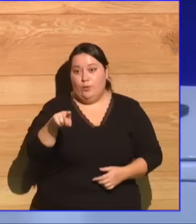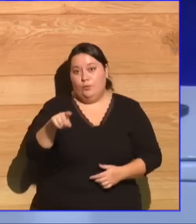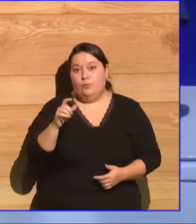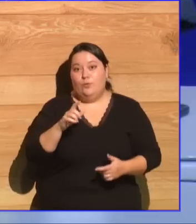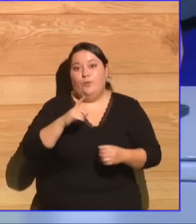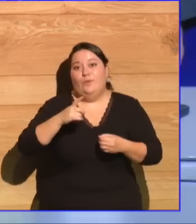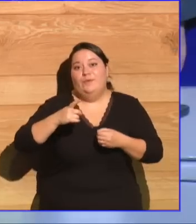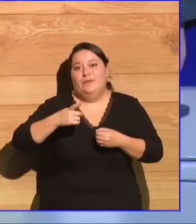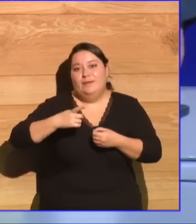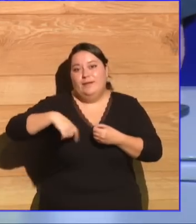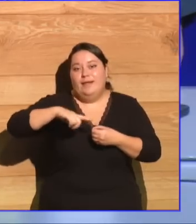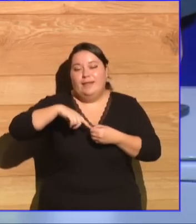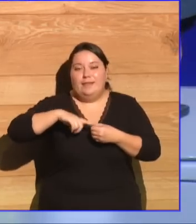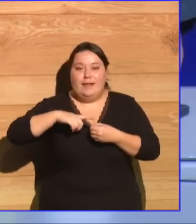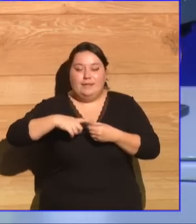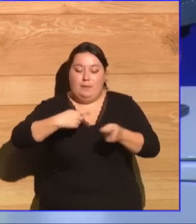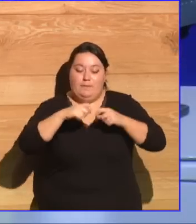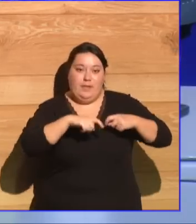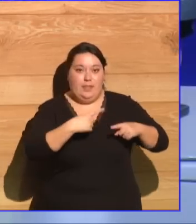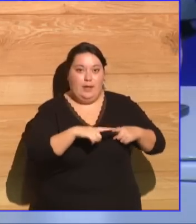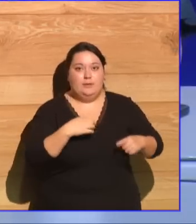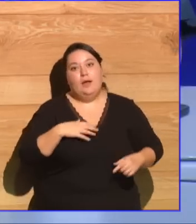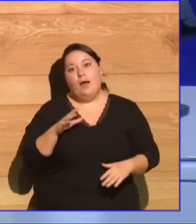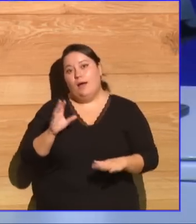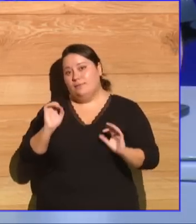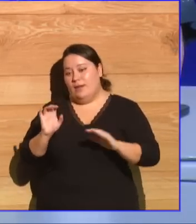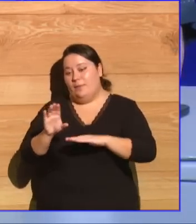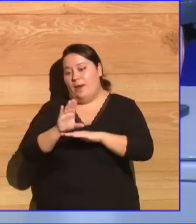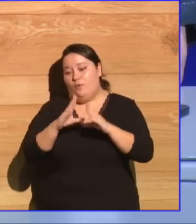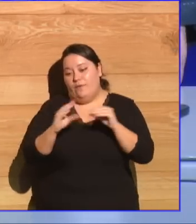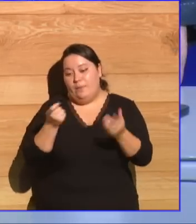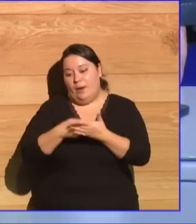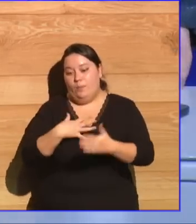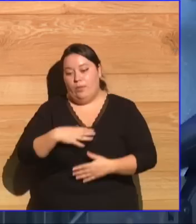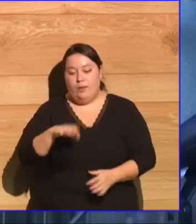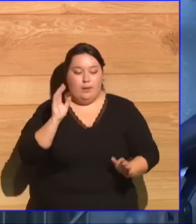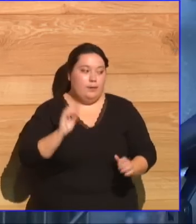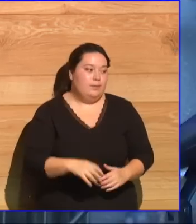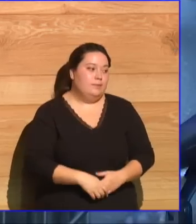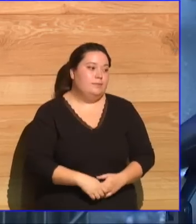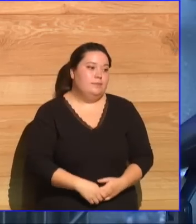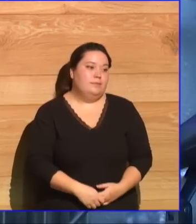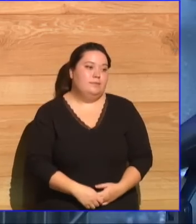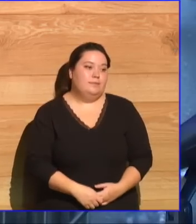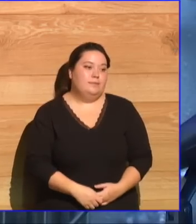rastro. Sí. Pero era para pagarme la carrera. Pues lo mismo que... Bueno.